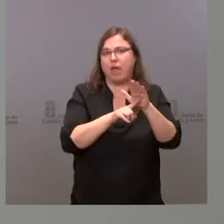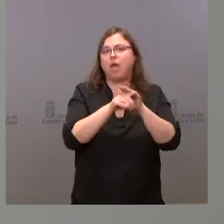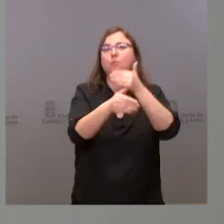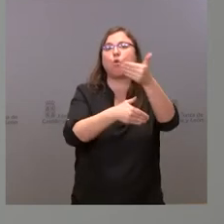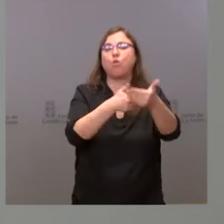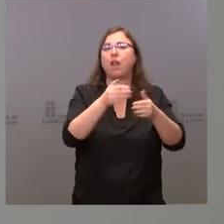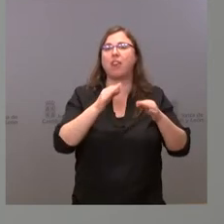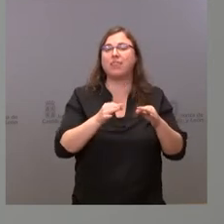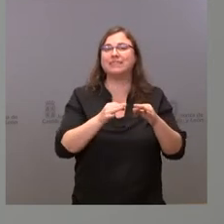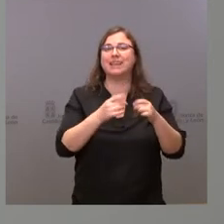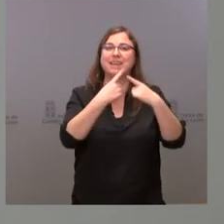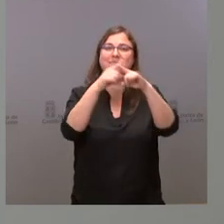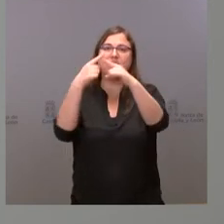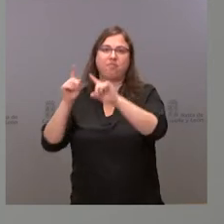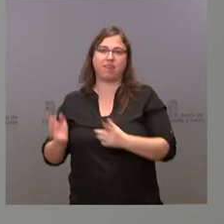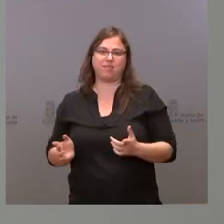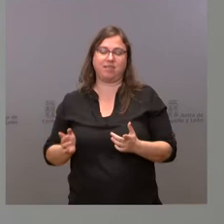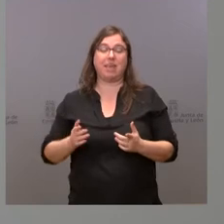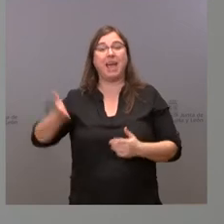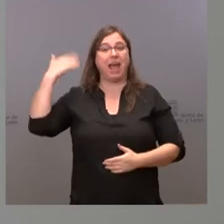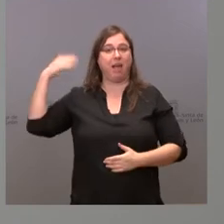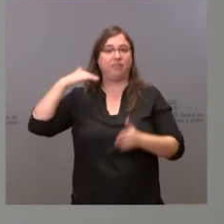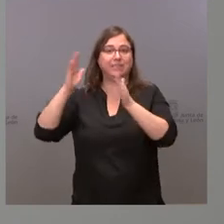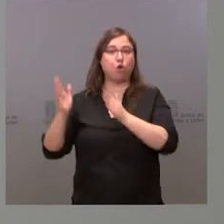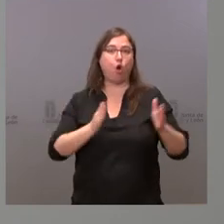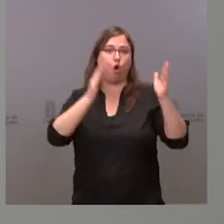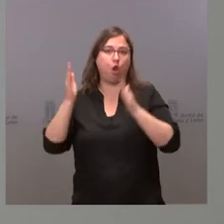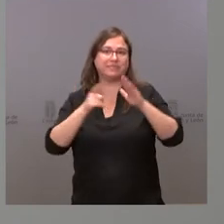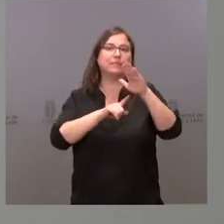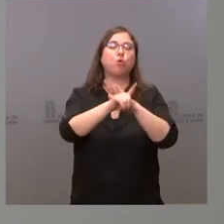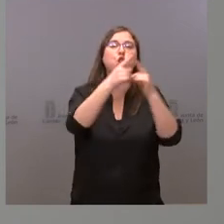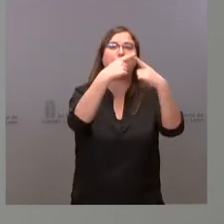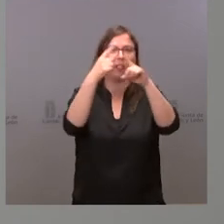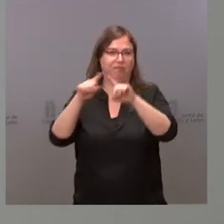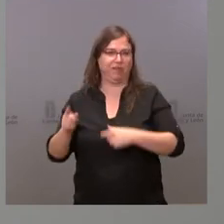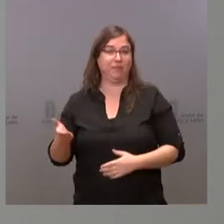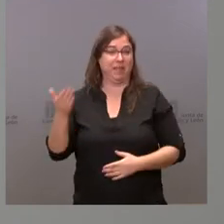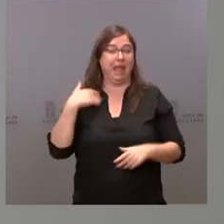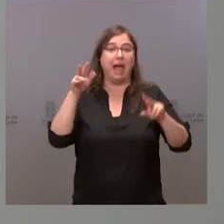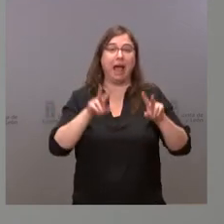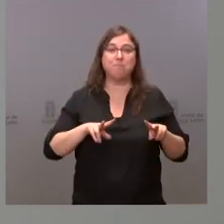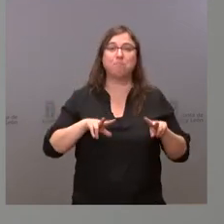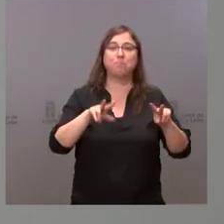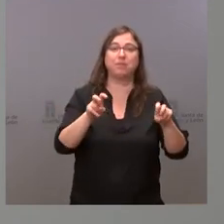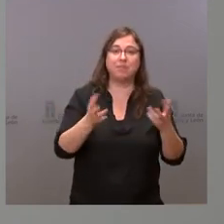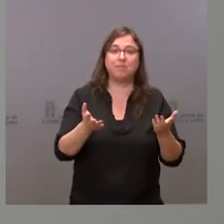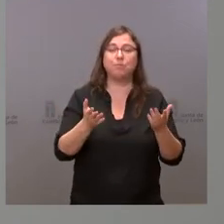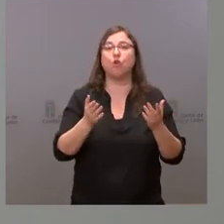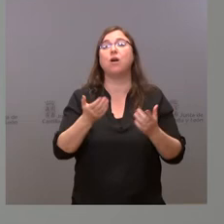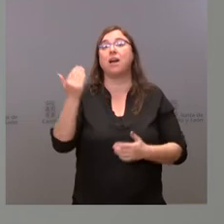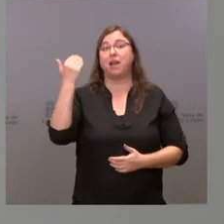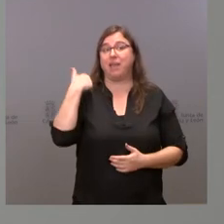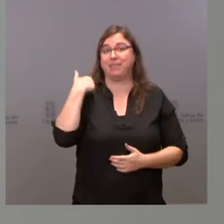diferente a la de las diferentes olas realmente que hemos lo he dicho antes al principio con incidencias mucho más bajas